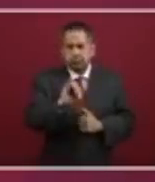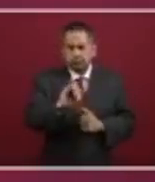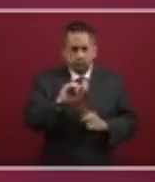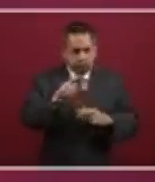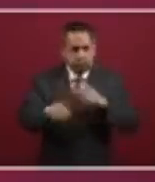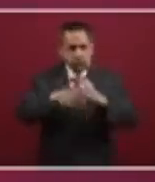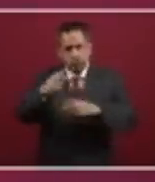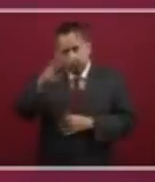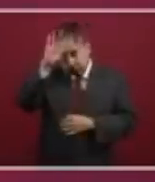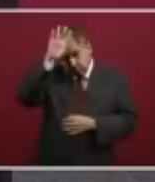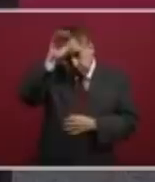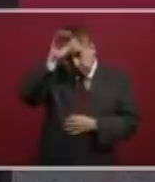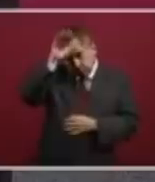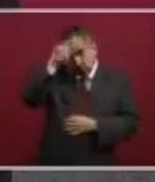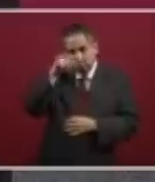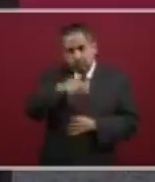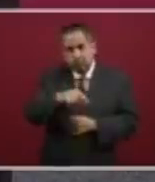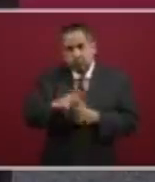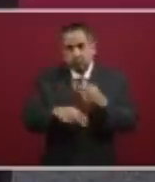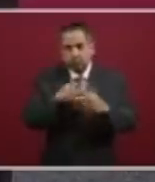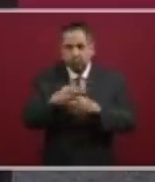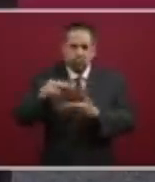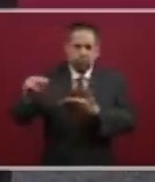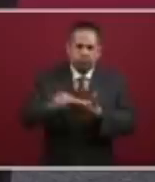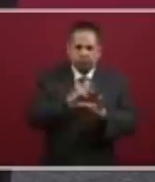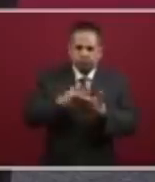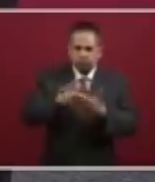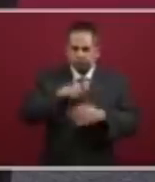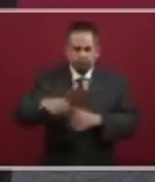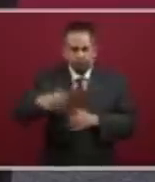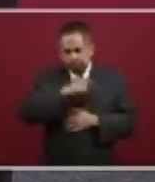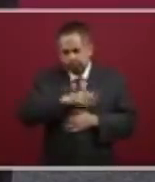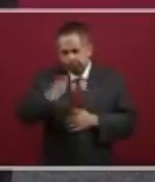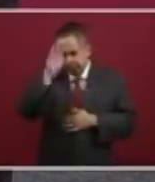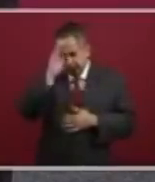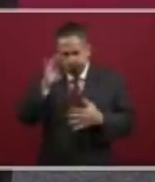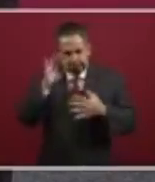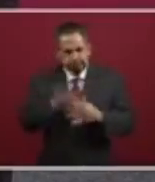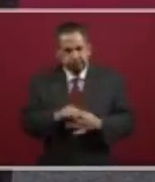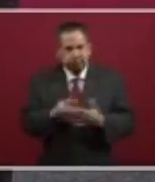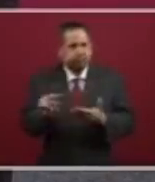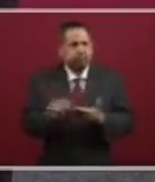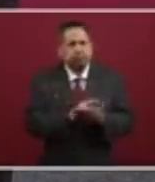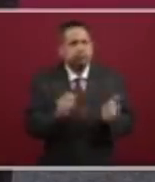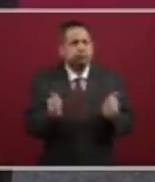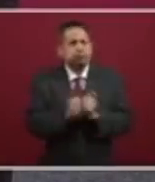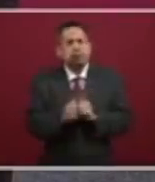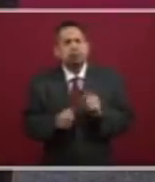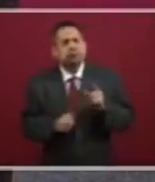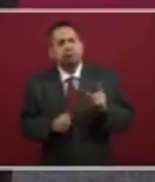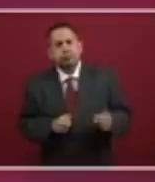Monterrey a firmar un acuerdo con